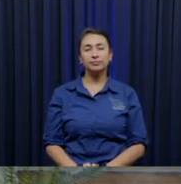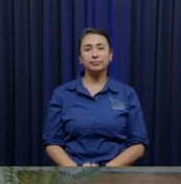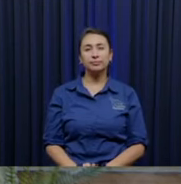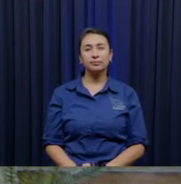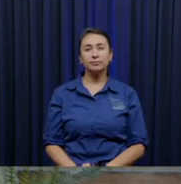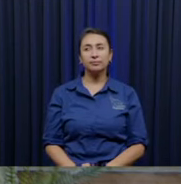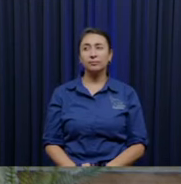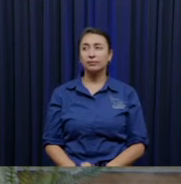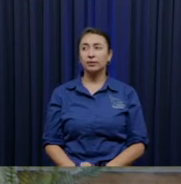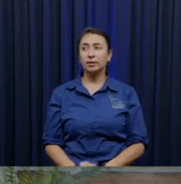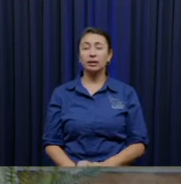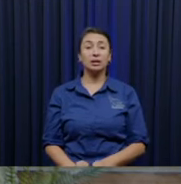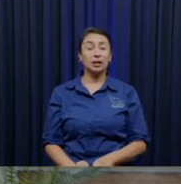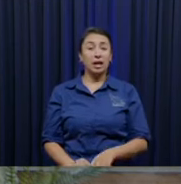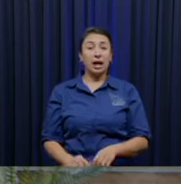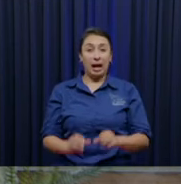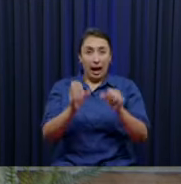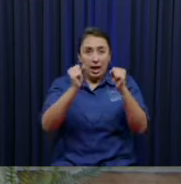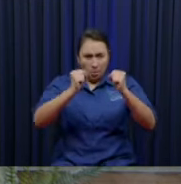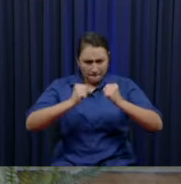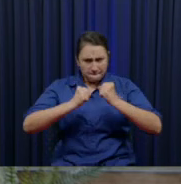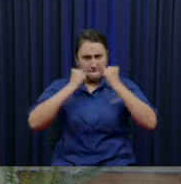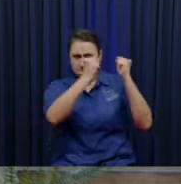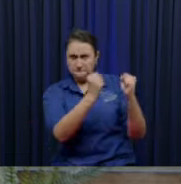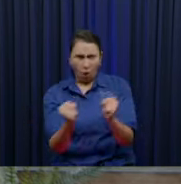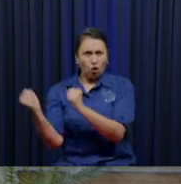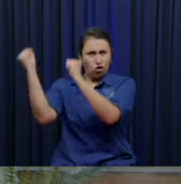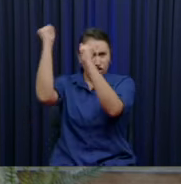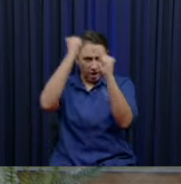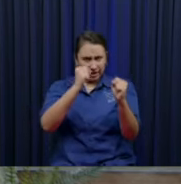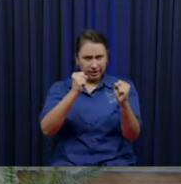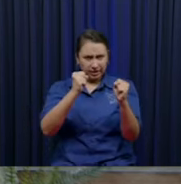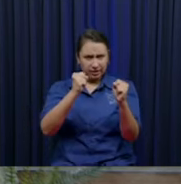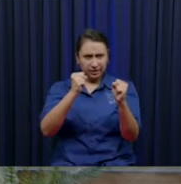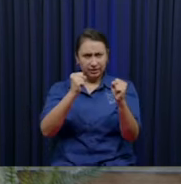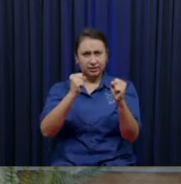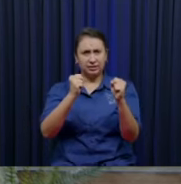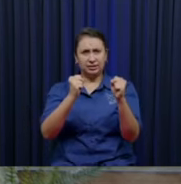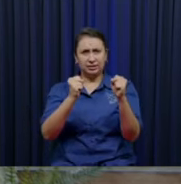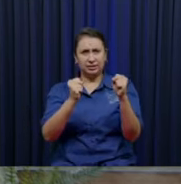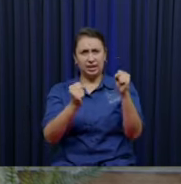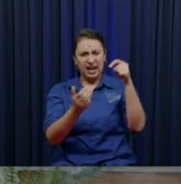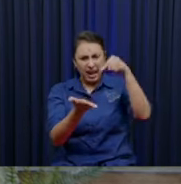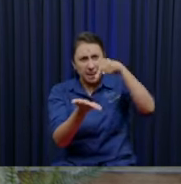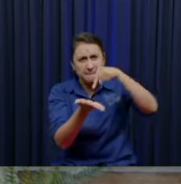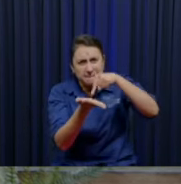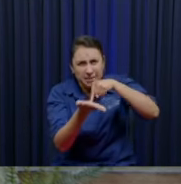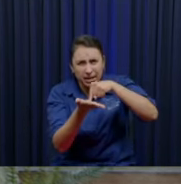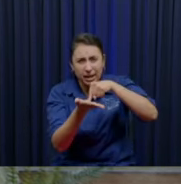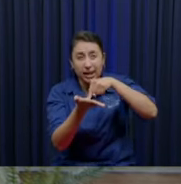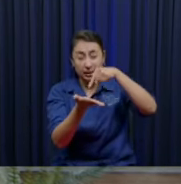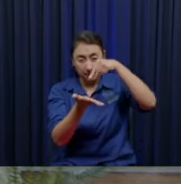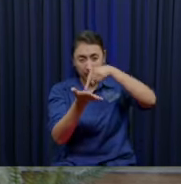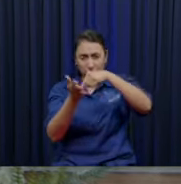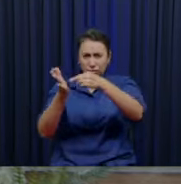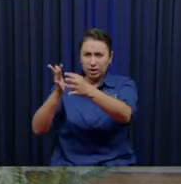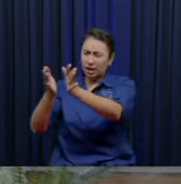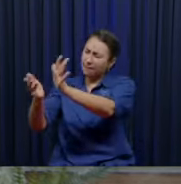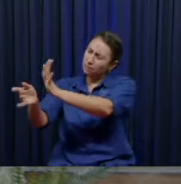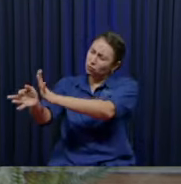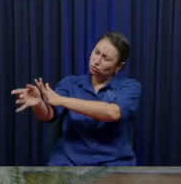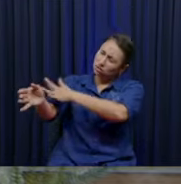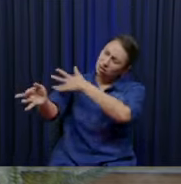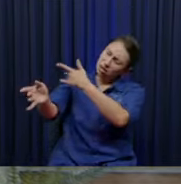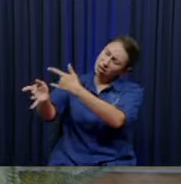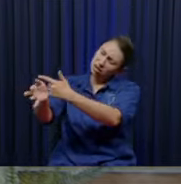¿Qué poder hay entonces en la música? Que David lo mandaban a llamar cuando Saúl estaba endemoniado y él